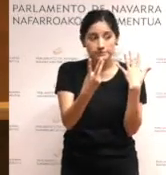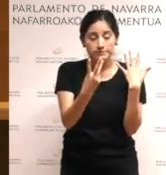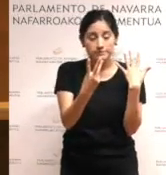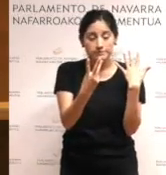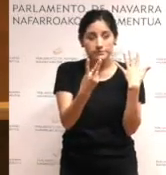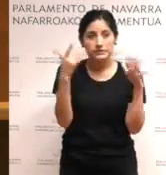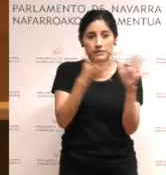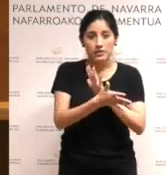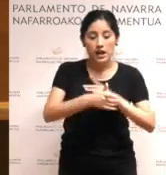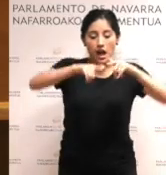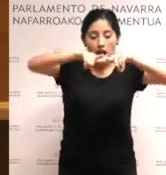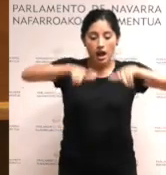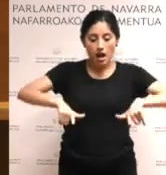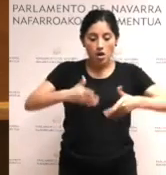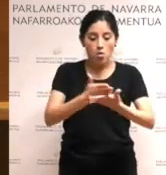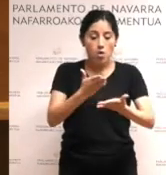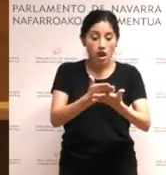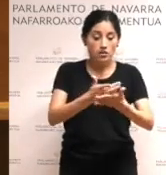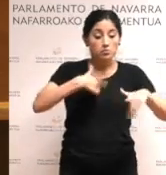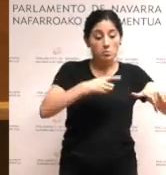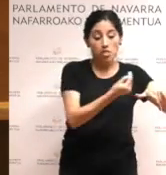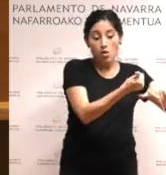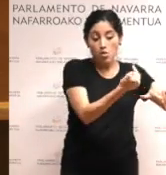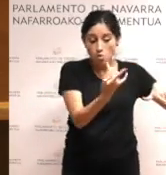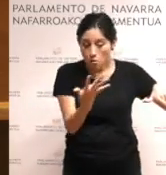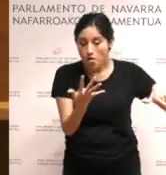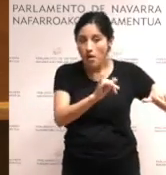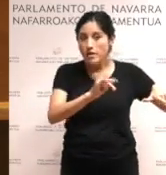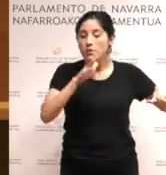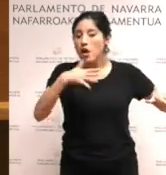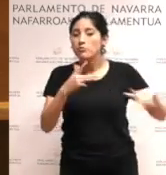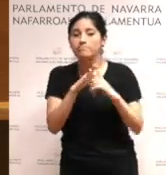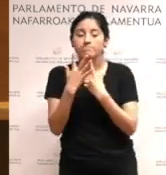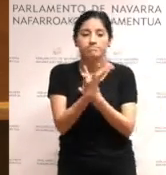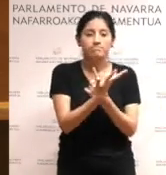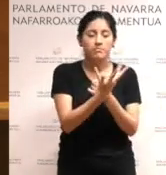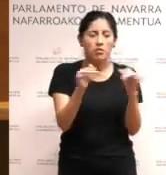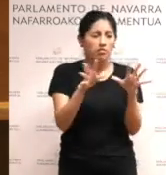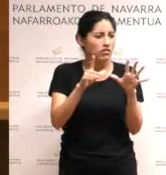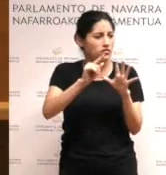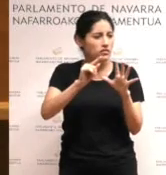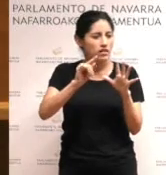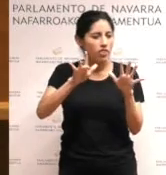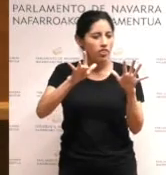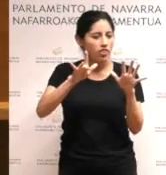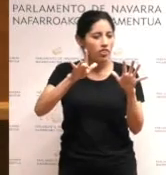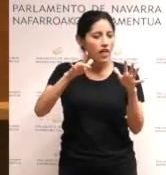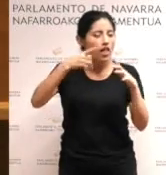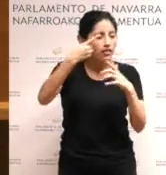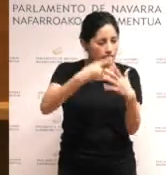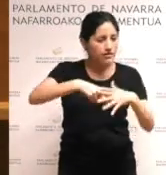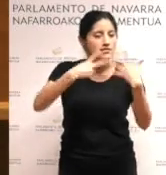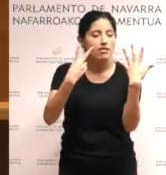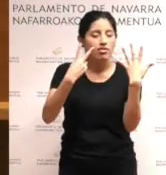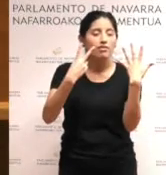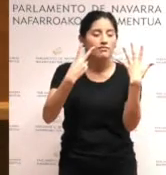aulas, señorías, que serían más porque hay muchos sitios en donde la ratio no llega a 17 alumnos. Es decir, esa cohorte, la que ha empezado ahora,